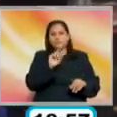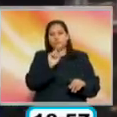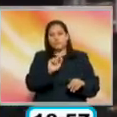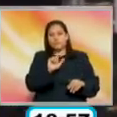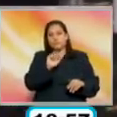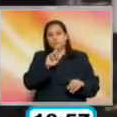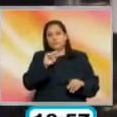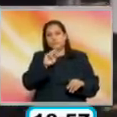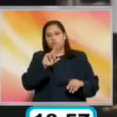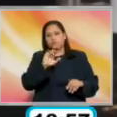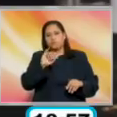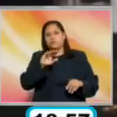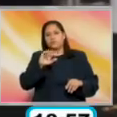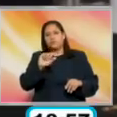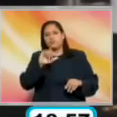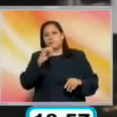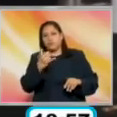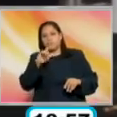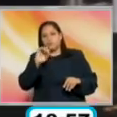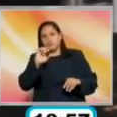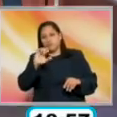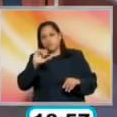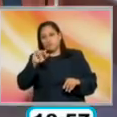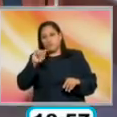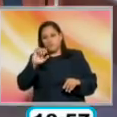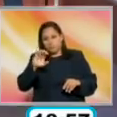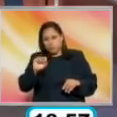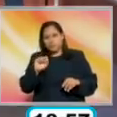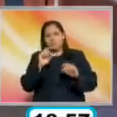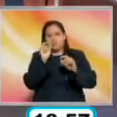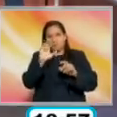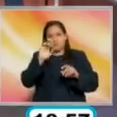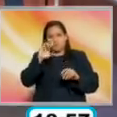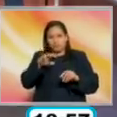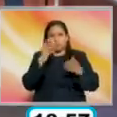www.arturojaimesyLoscantantes.com. Ahí está, fuerte el aplauso para Jaime.